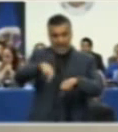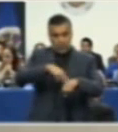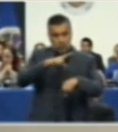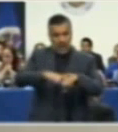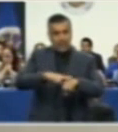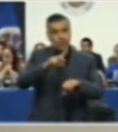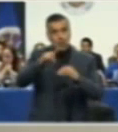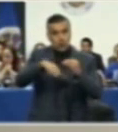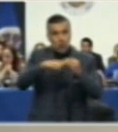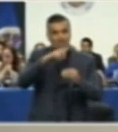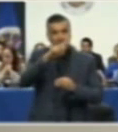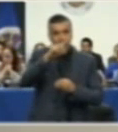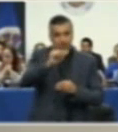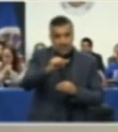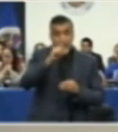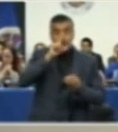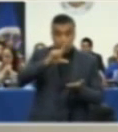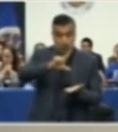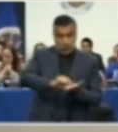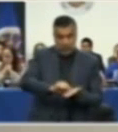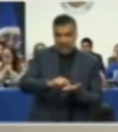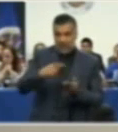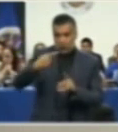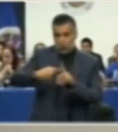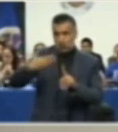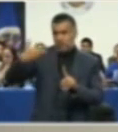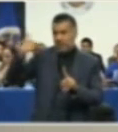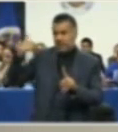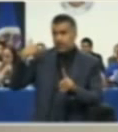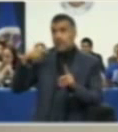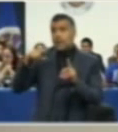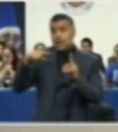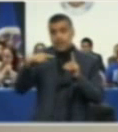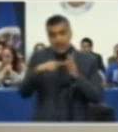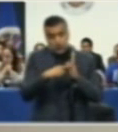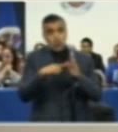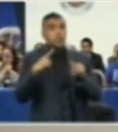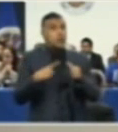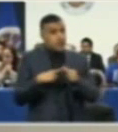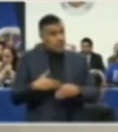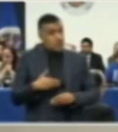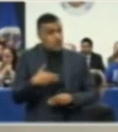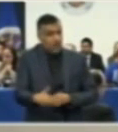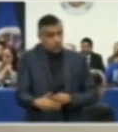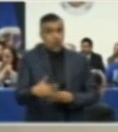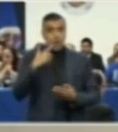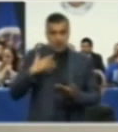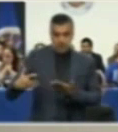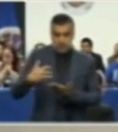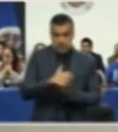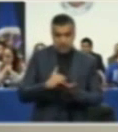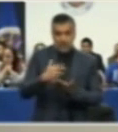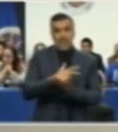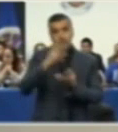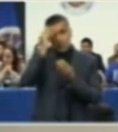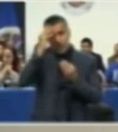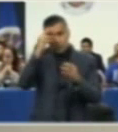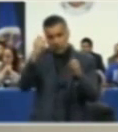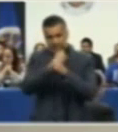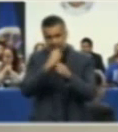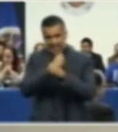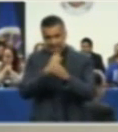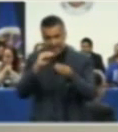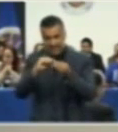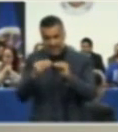en Discapacidad, cuyos resultados fueron publicados hace algunos meses, que es un primer paso para contar con información estadística actualizada